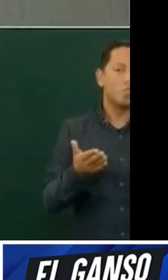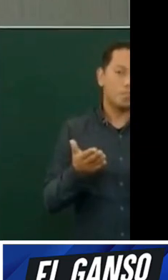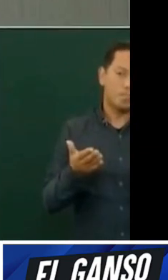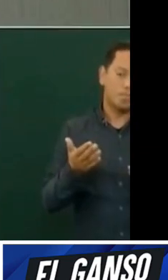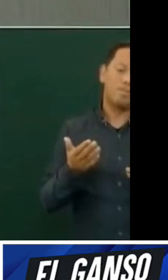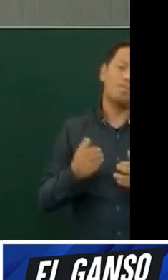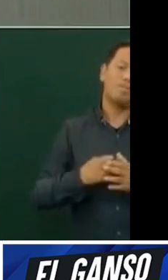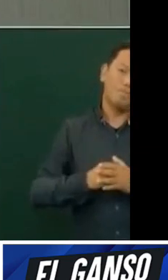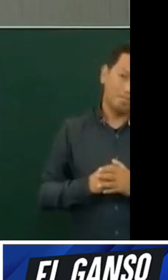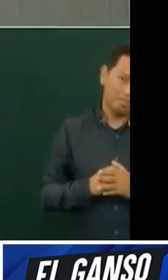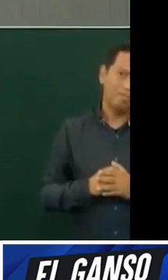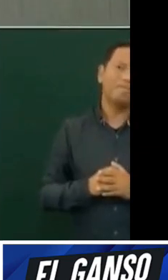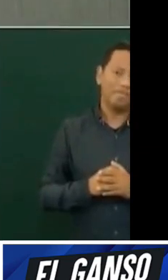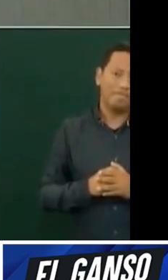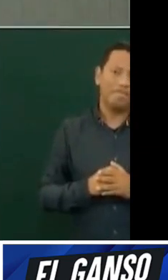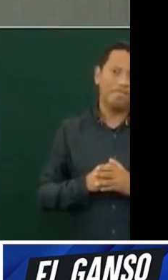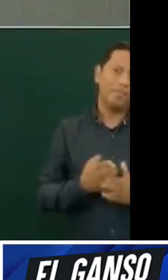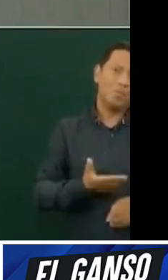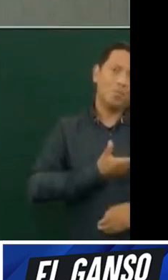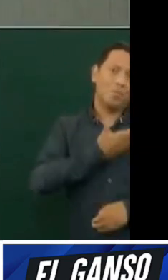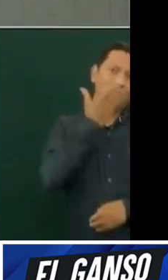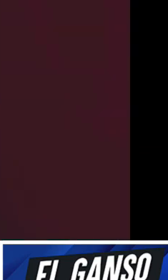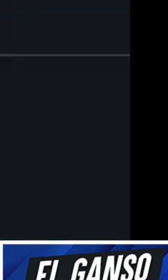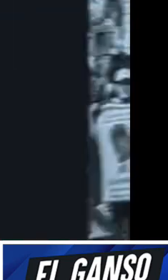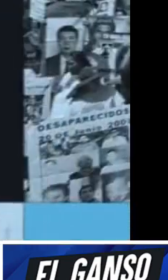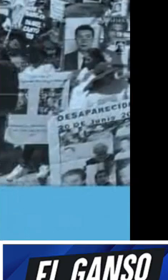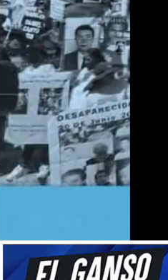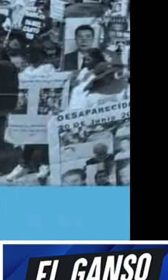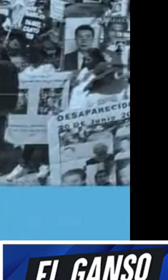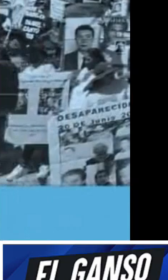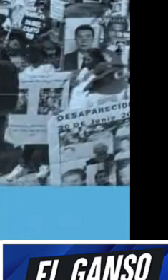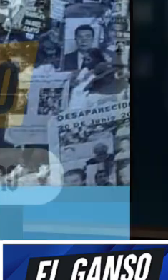supremo poder conservador.